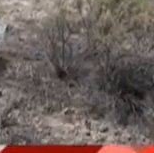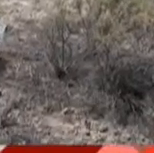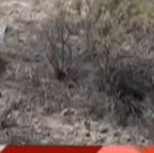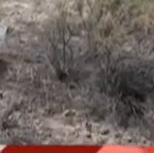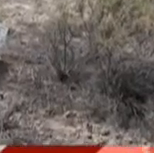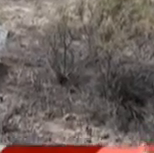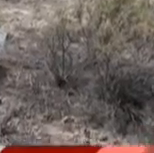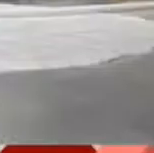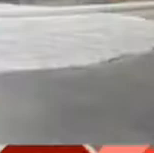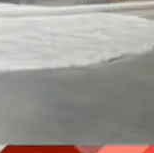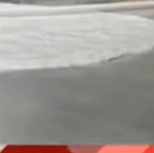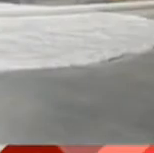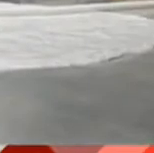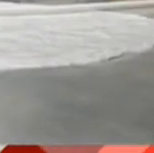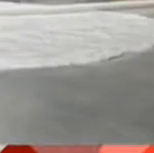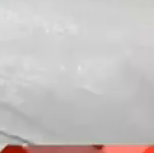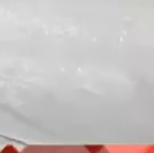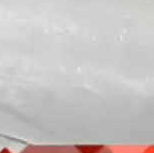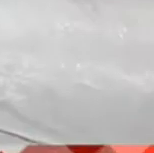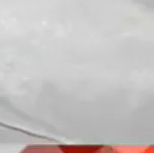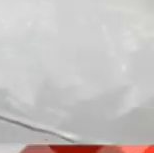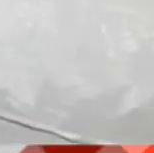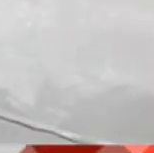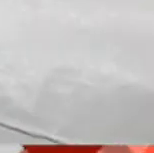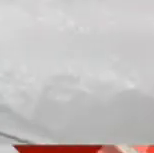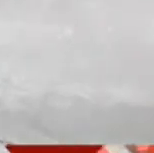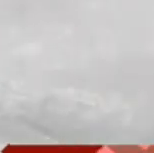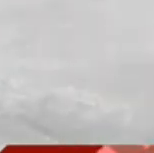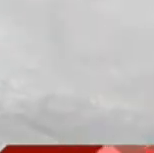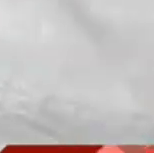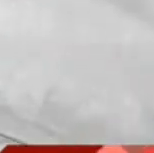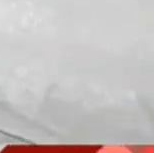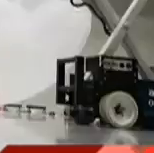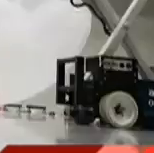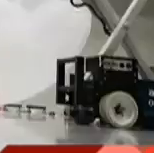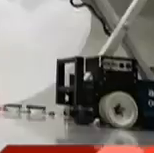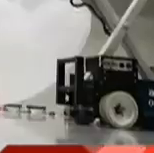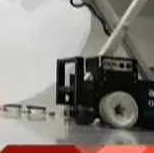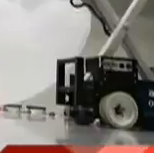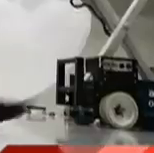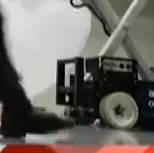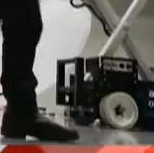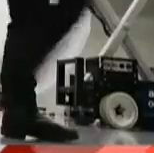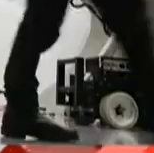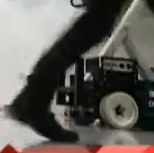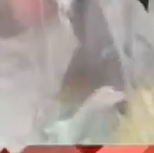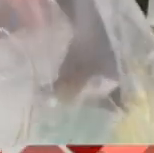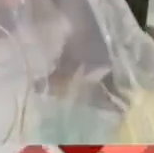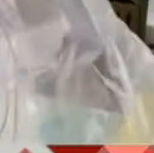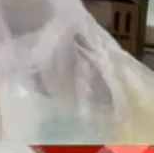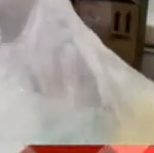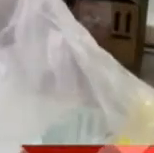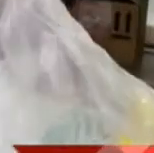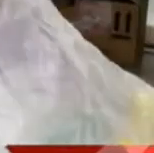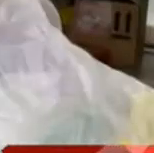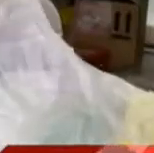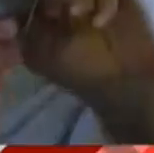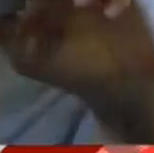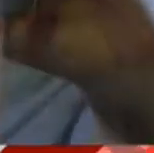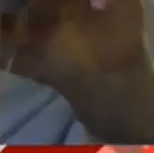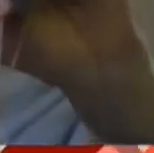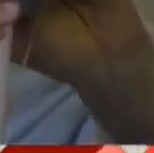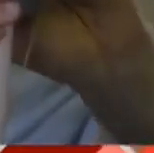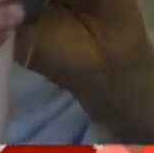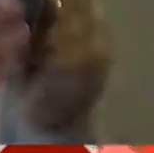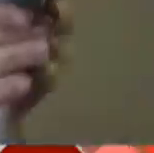familiares. Los globos con aire caliente de Project Loon de Google se van a enviar a este país con el objetivo de facilitar las